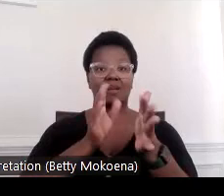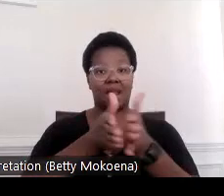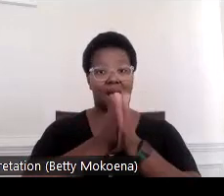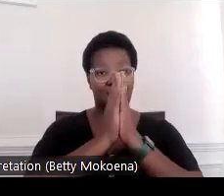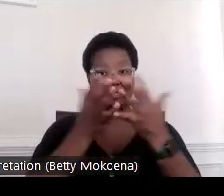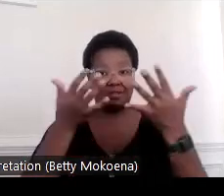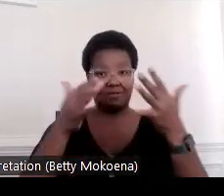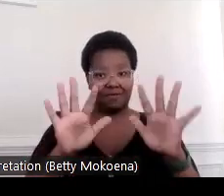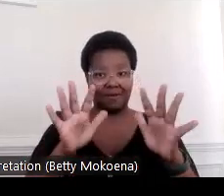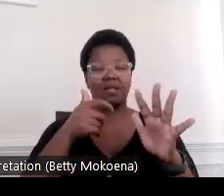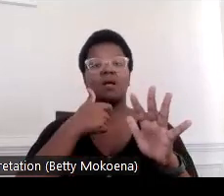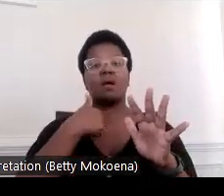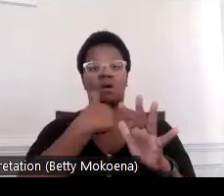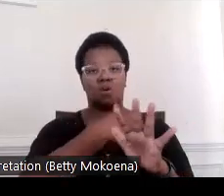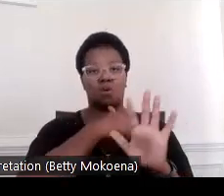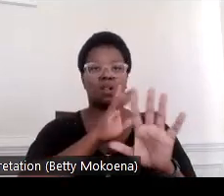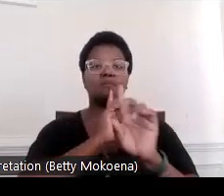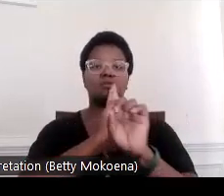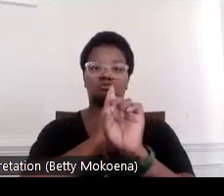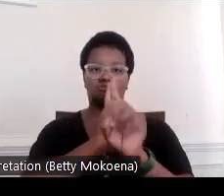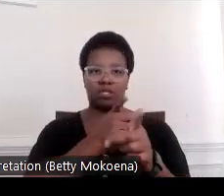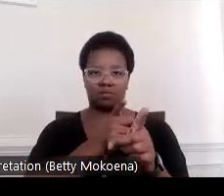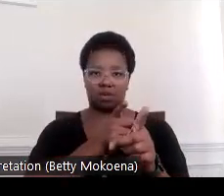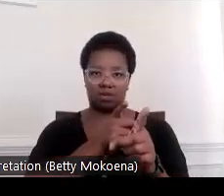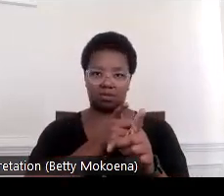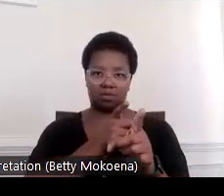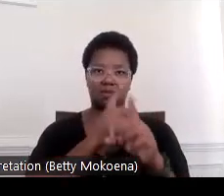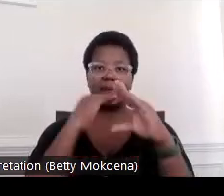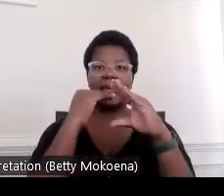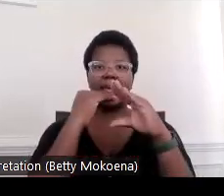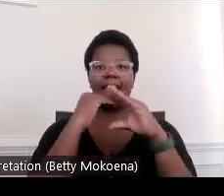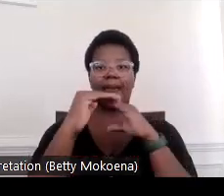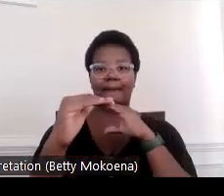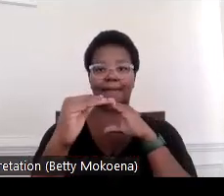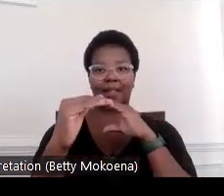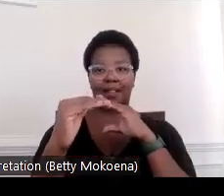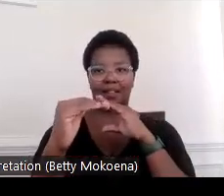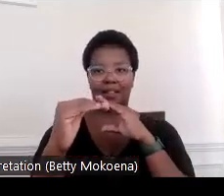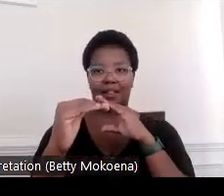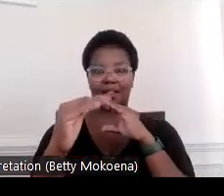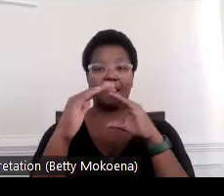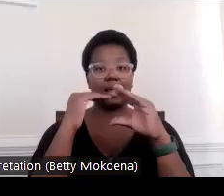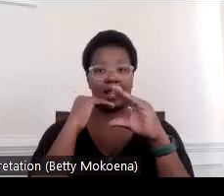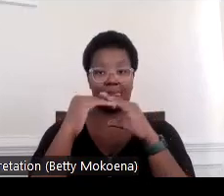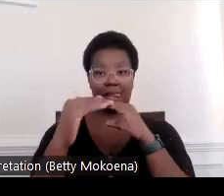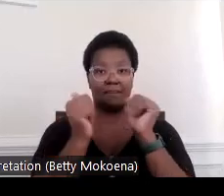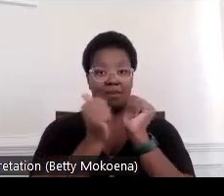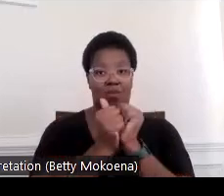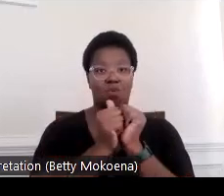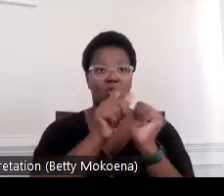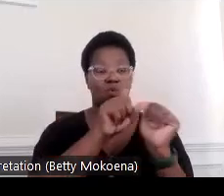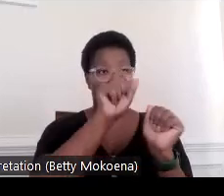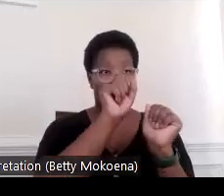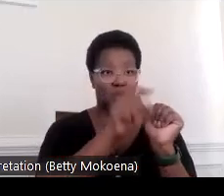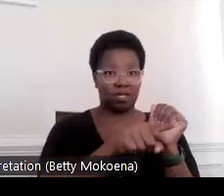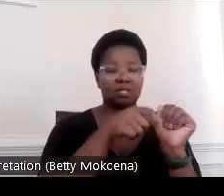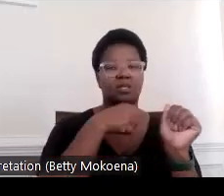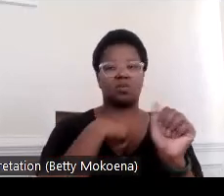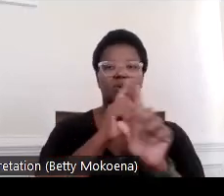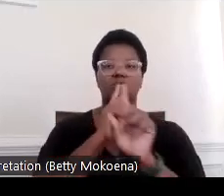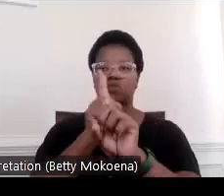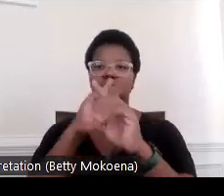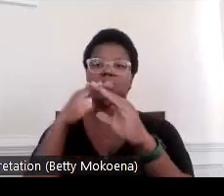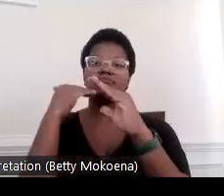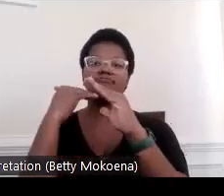a todas preguntas que se recibieron a por escrito vamos a responder por correo electrónico junto con la